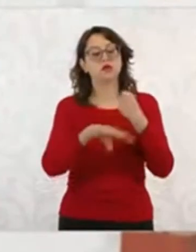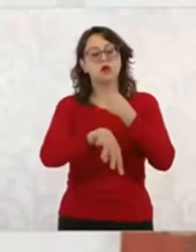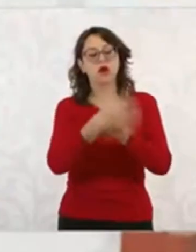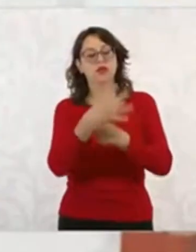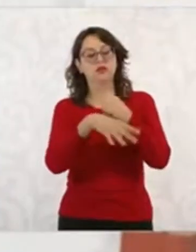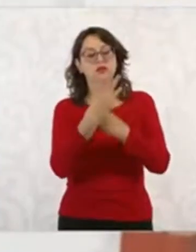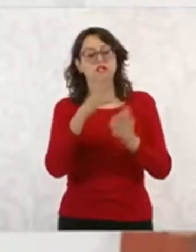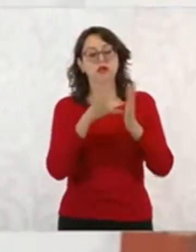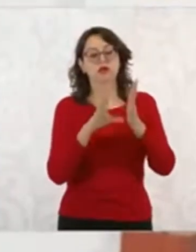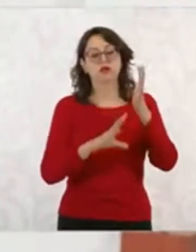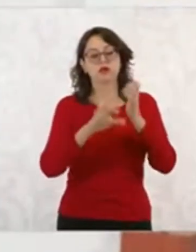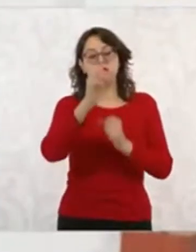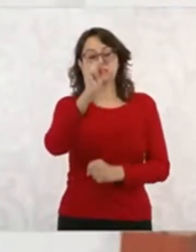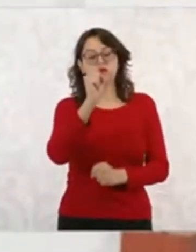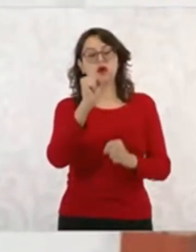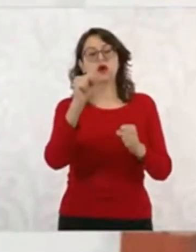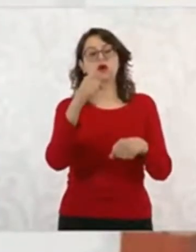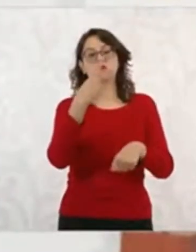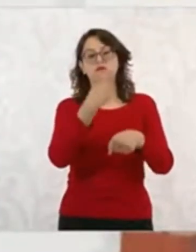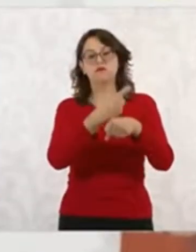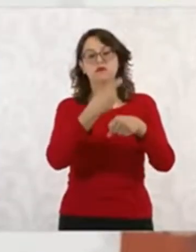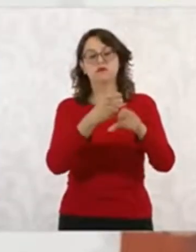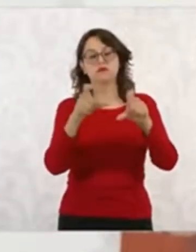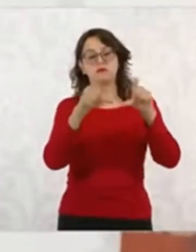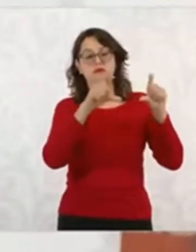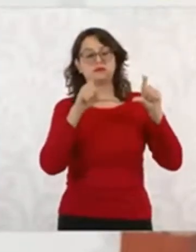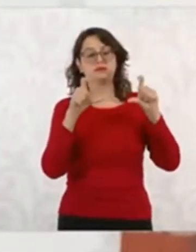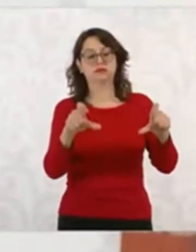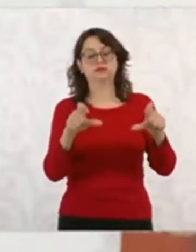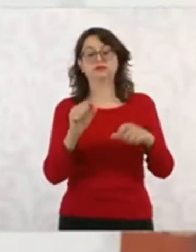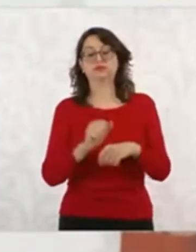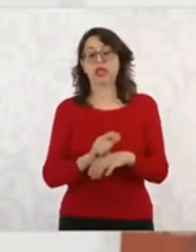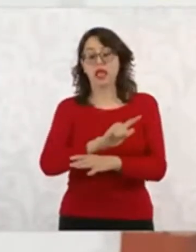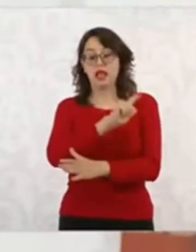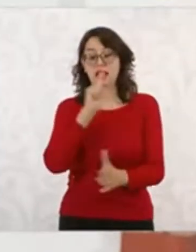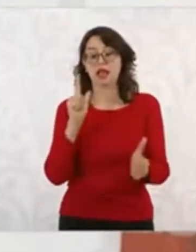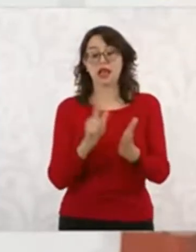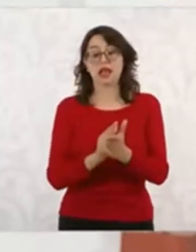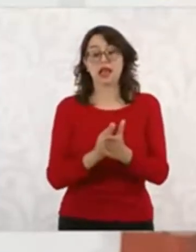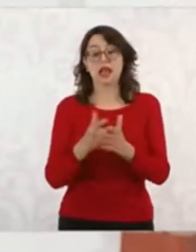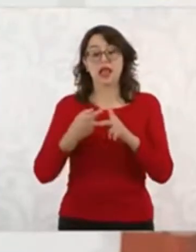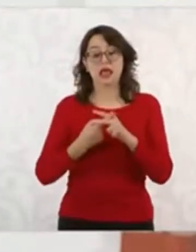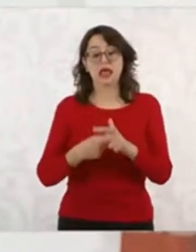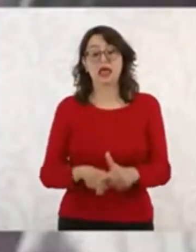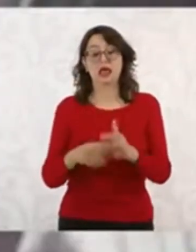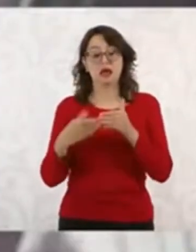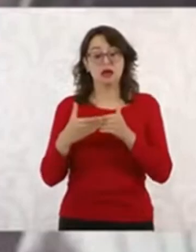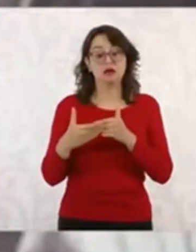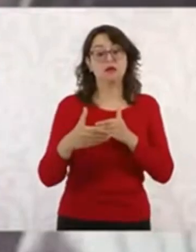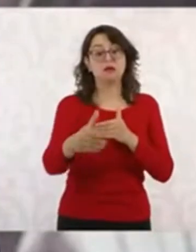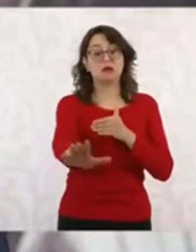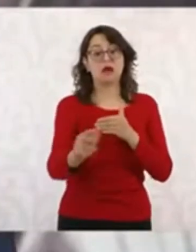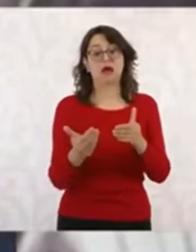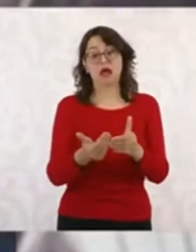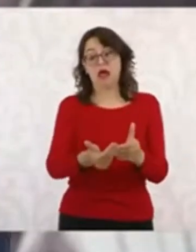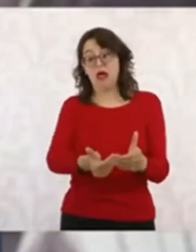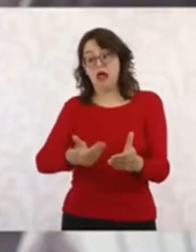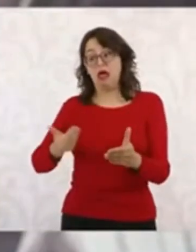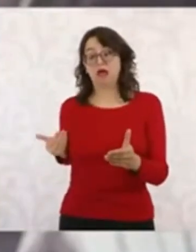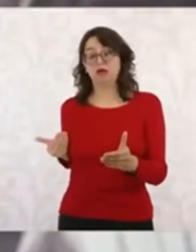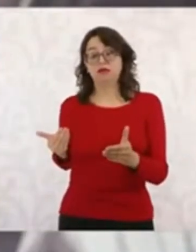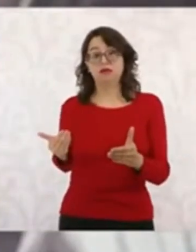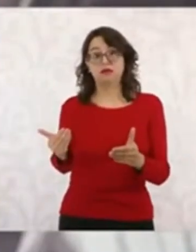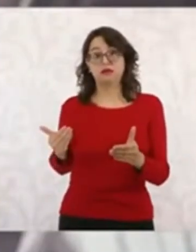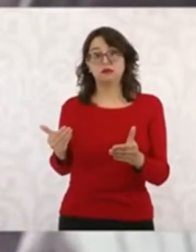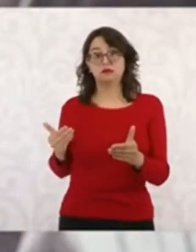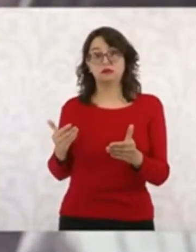de manera tajante: a ninguna ley se dará efecto retroactivo en perjuicio de persona alguna. Esto quiere decir